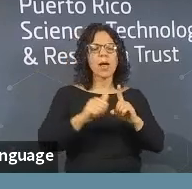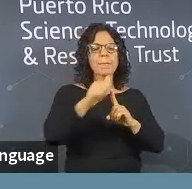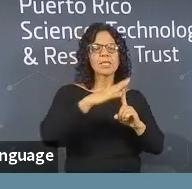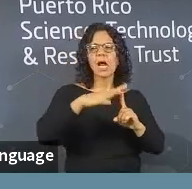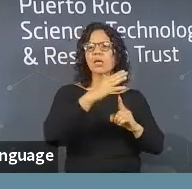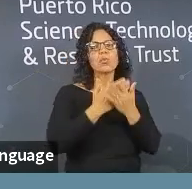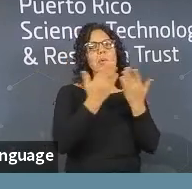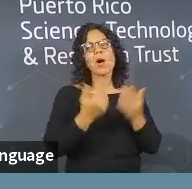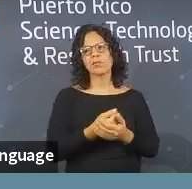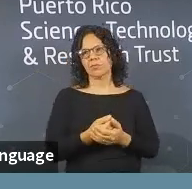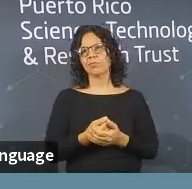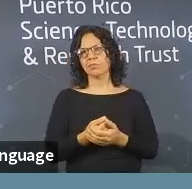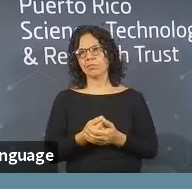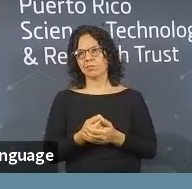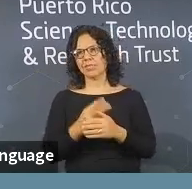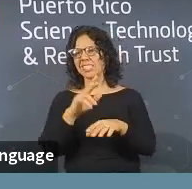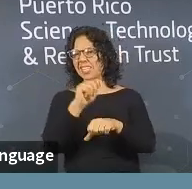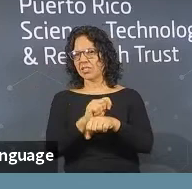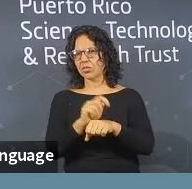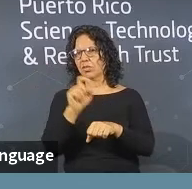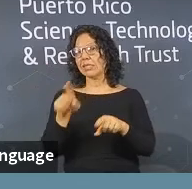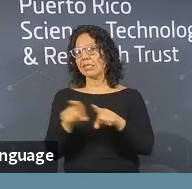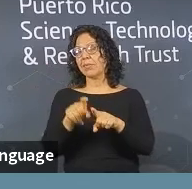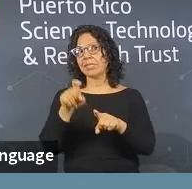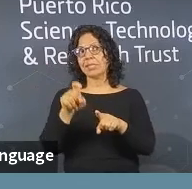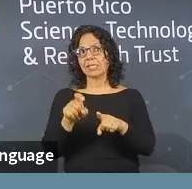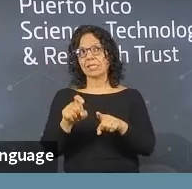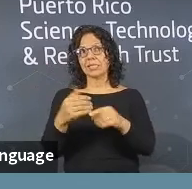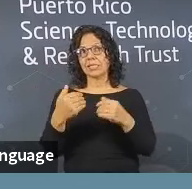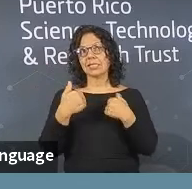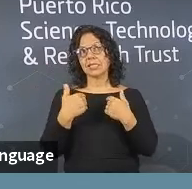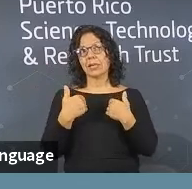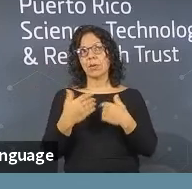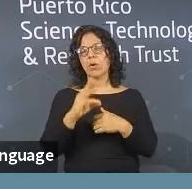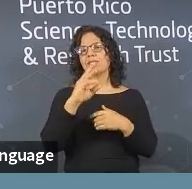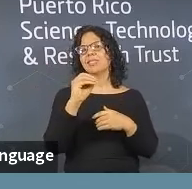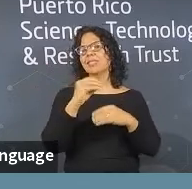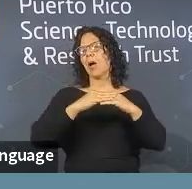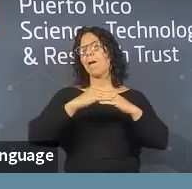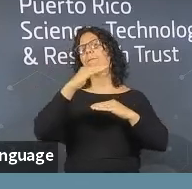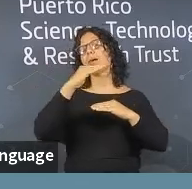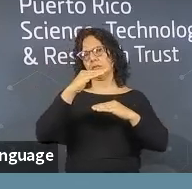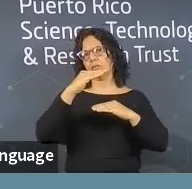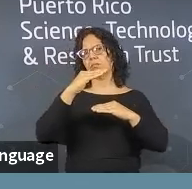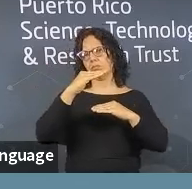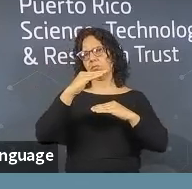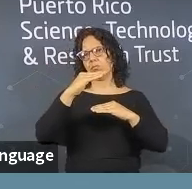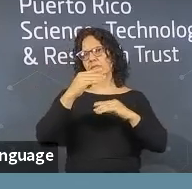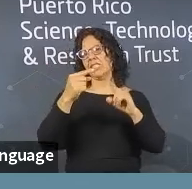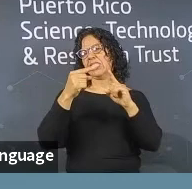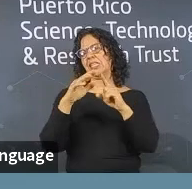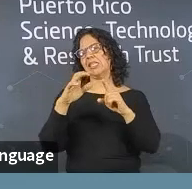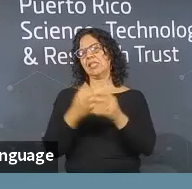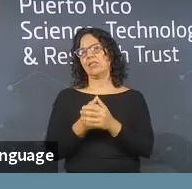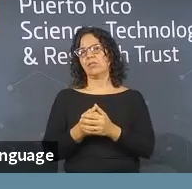Y los larvicidas finalmente tenemos que van a ser entre 60 o más de 500. Las